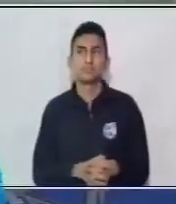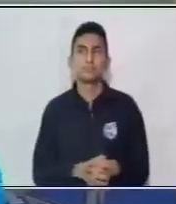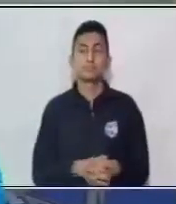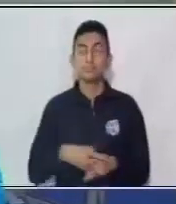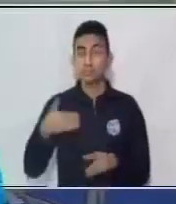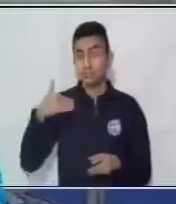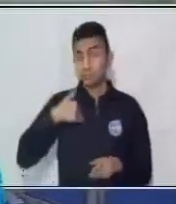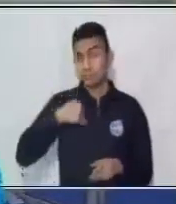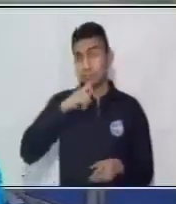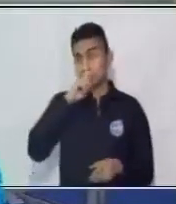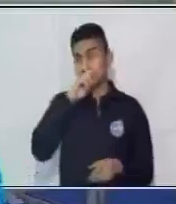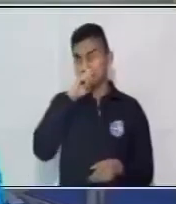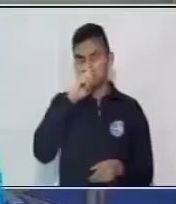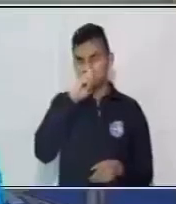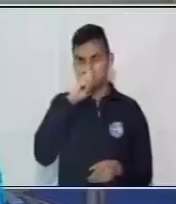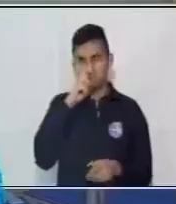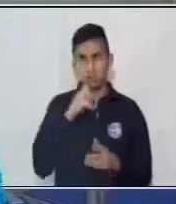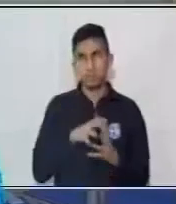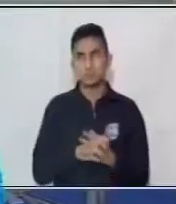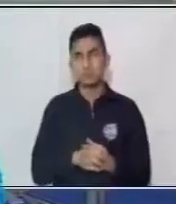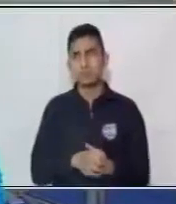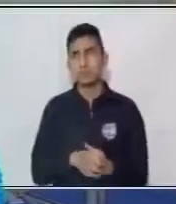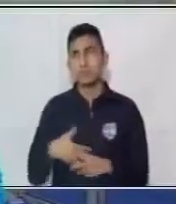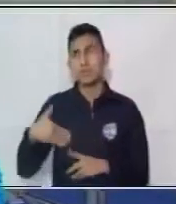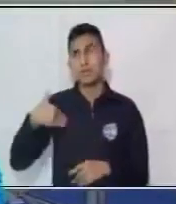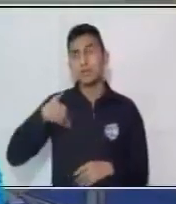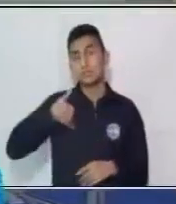tenemos el 4